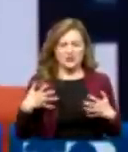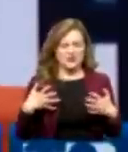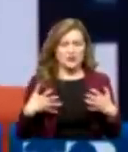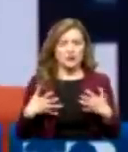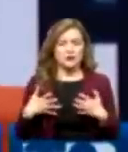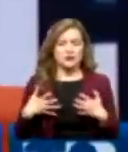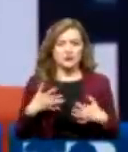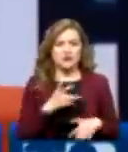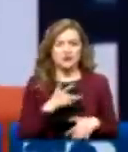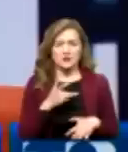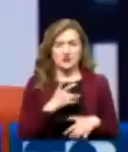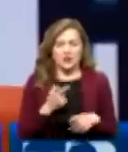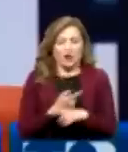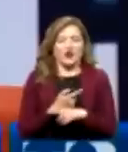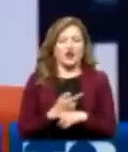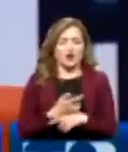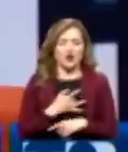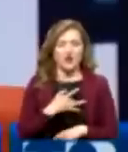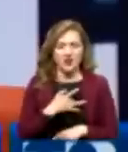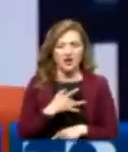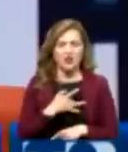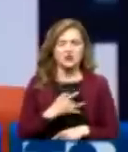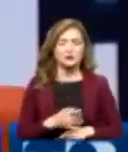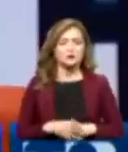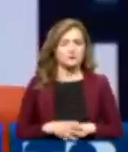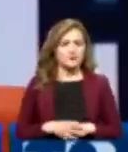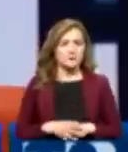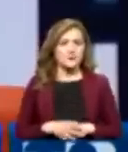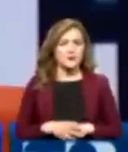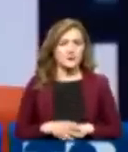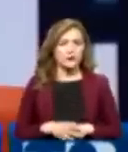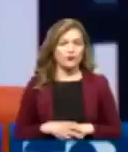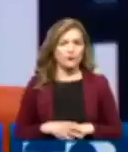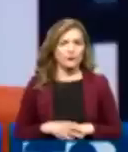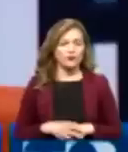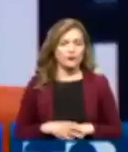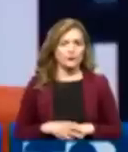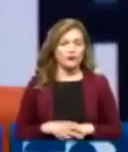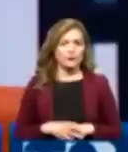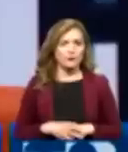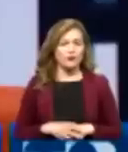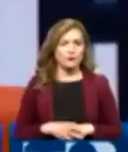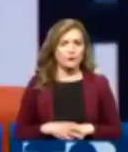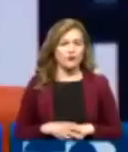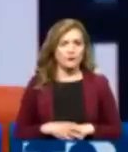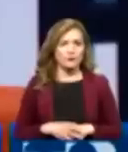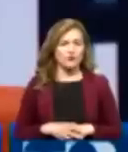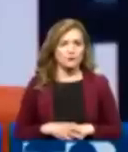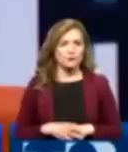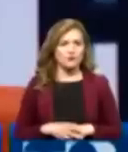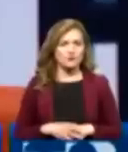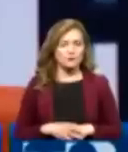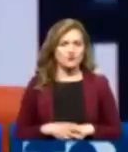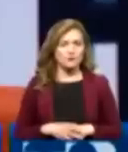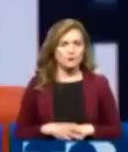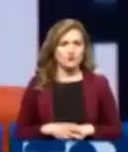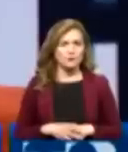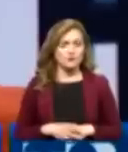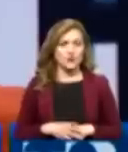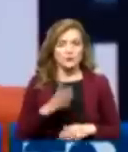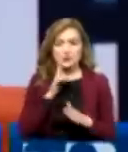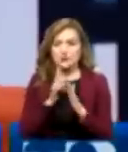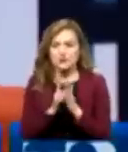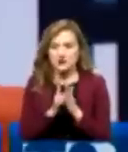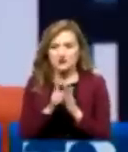dan sentimientos encontrados. Que lo que eso hace es detener que tú hayas puesto realmente, correctamente